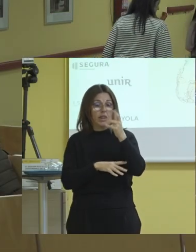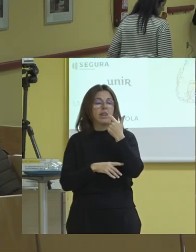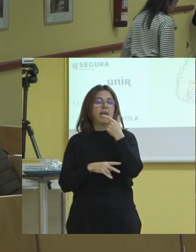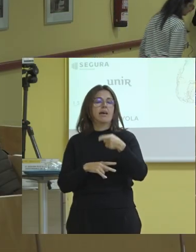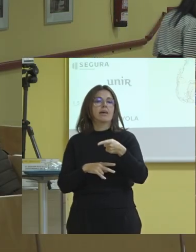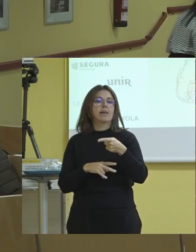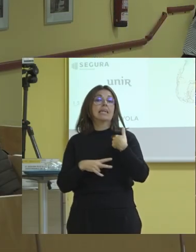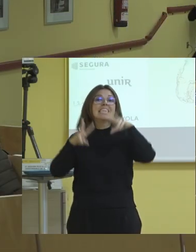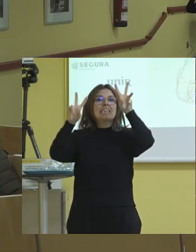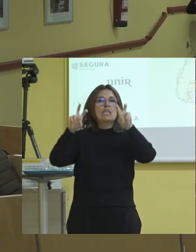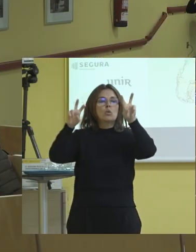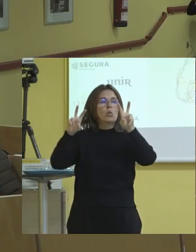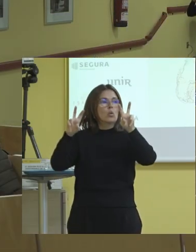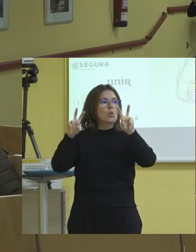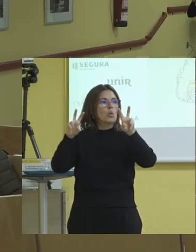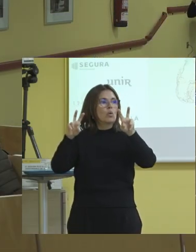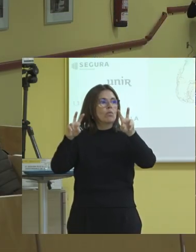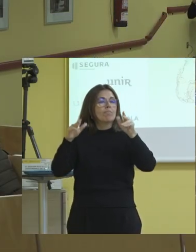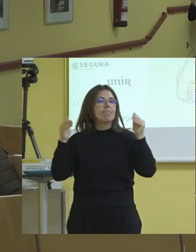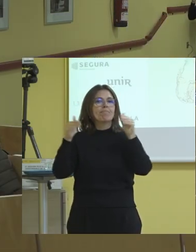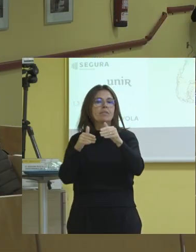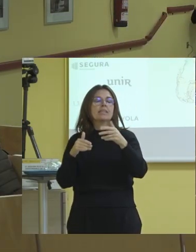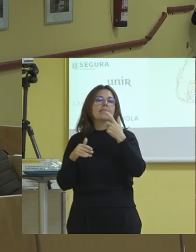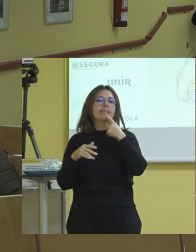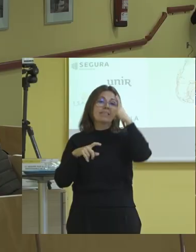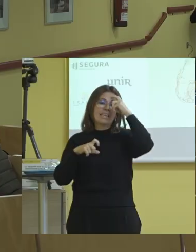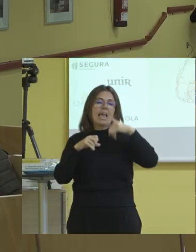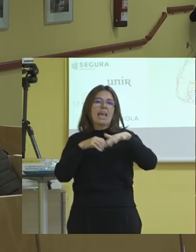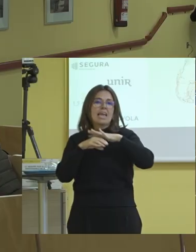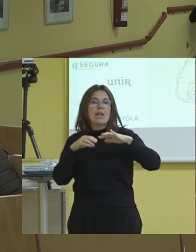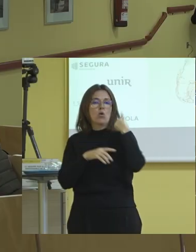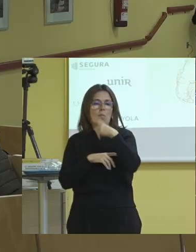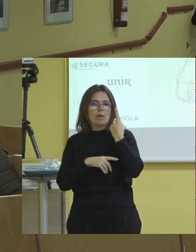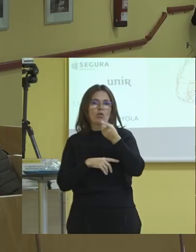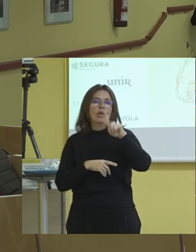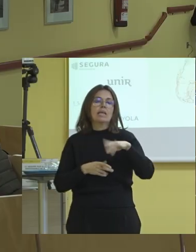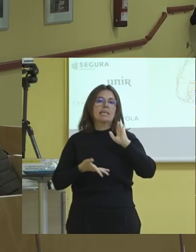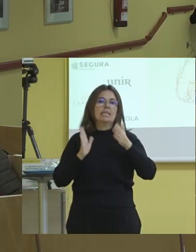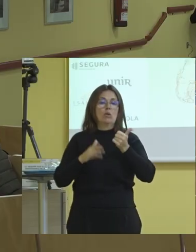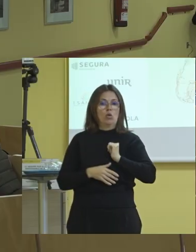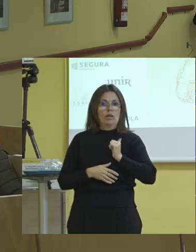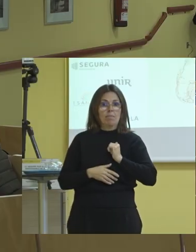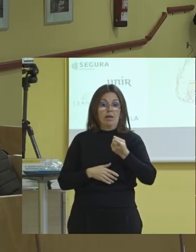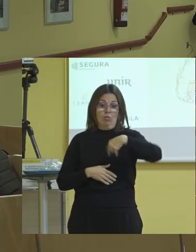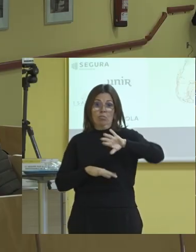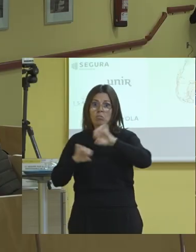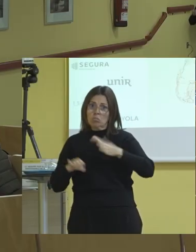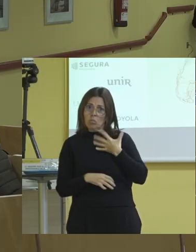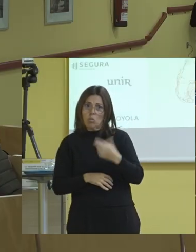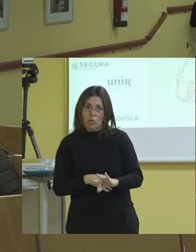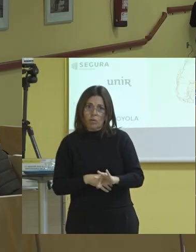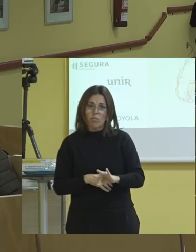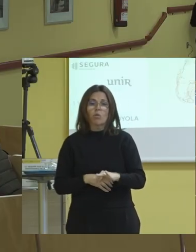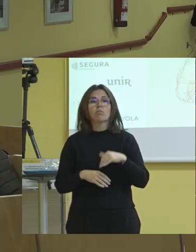charla, el título que nos ha centrado es Neuromitos y pseudoterapias. ¿Podemos protegernos de ellos? Bueno, pues